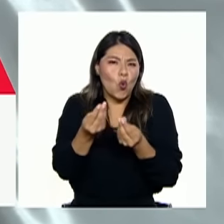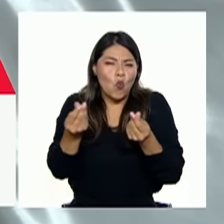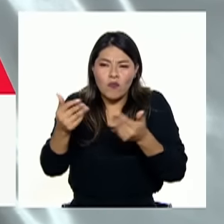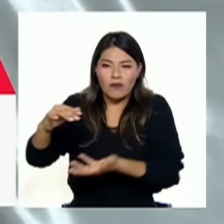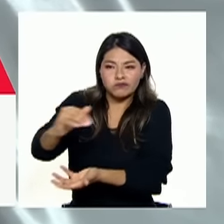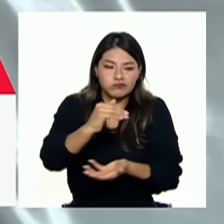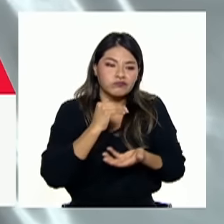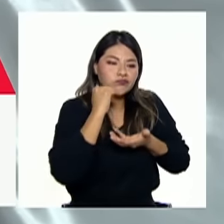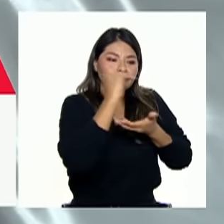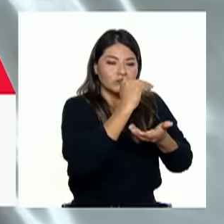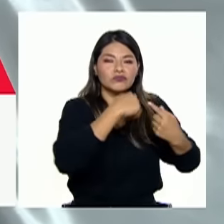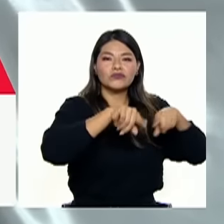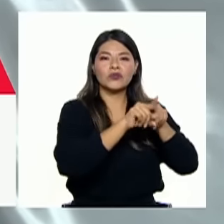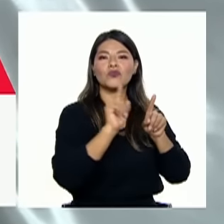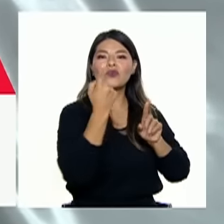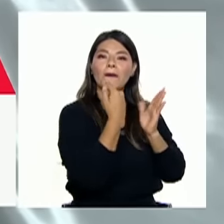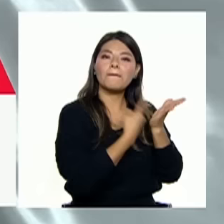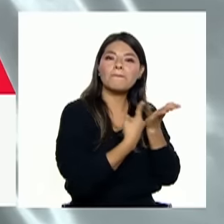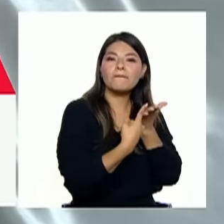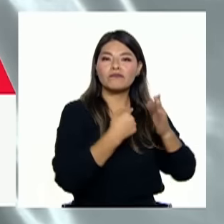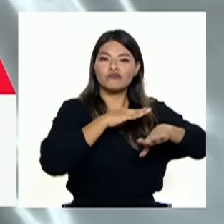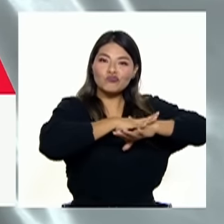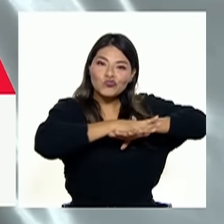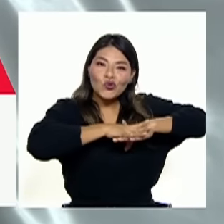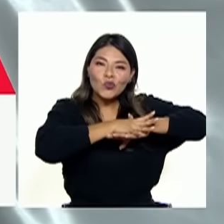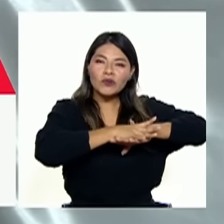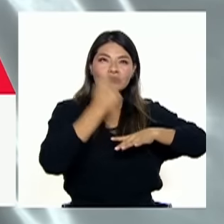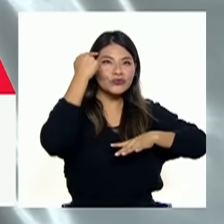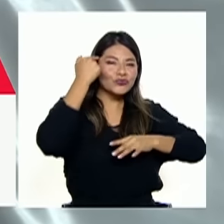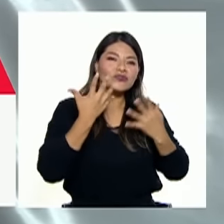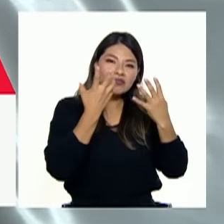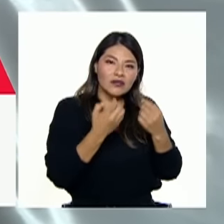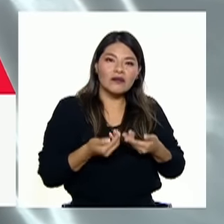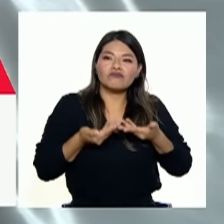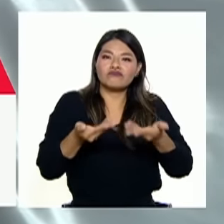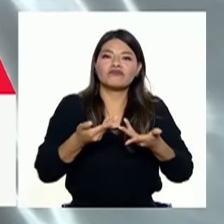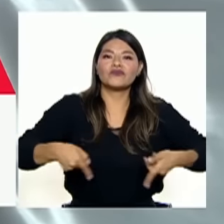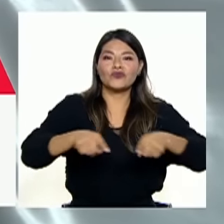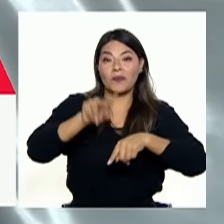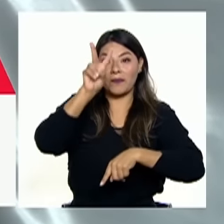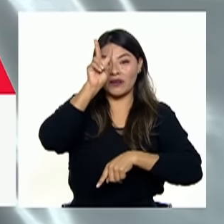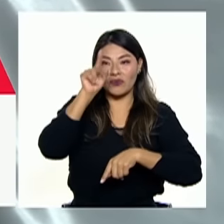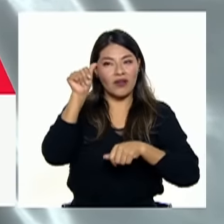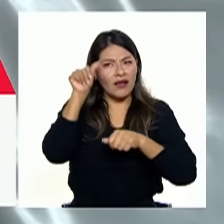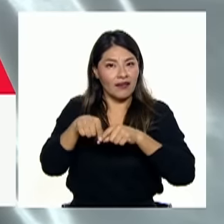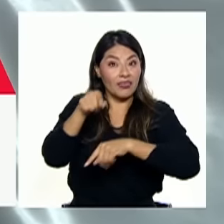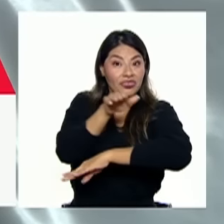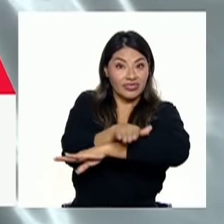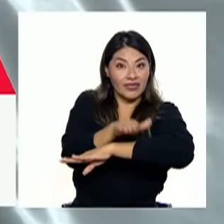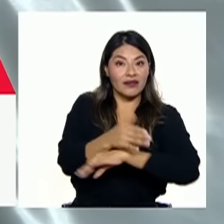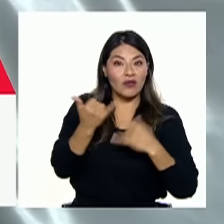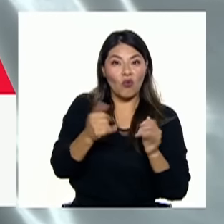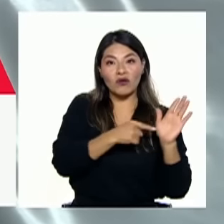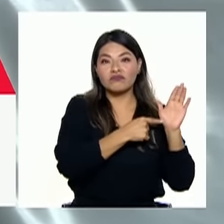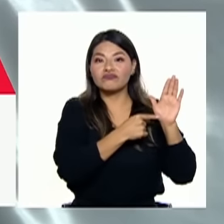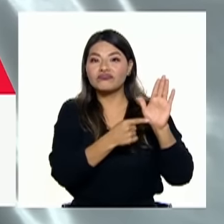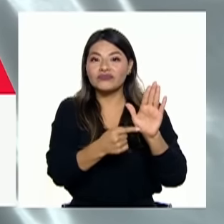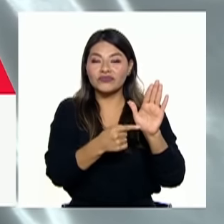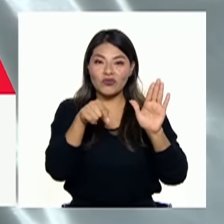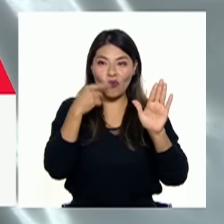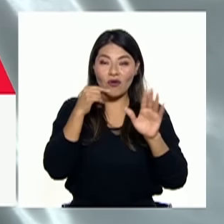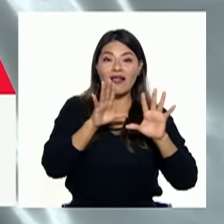nueva propuesta que nuestro gremio ofrece al Perú y que fue presentada esta tarde en un foro técnico